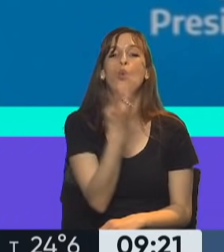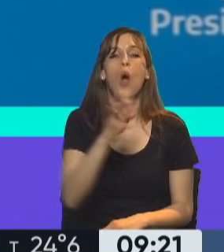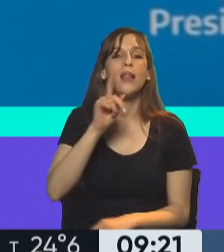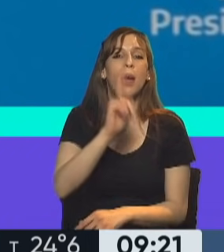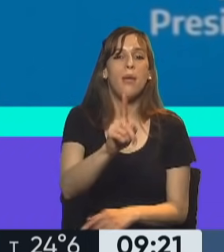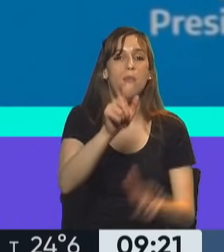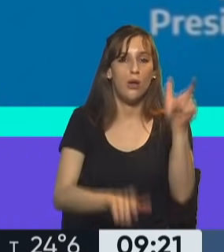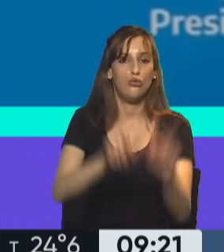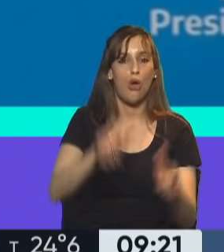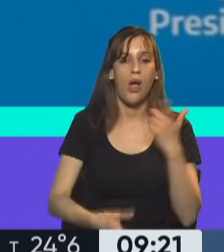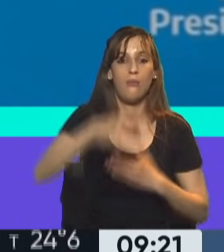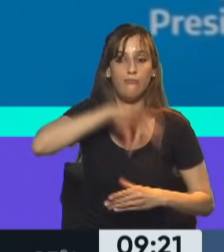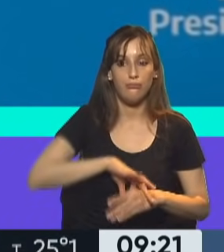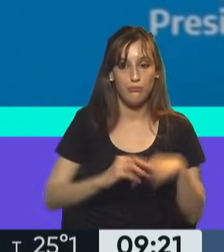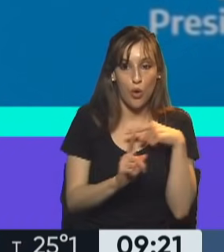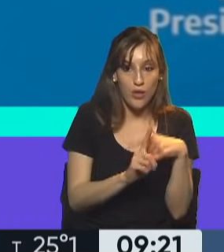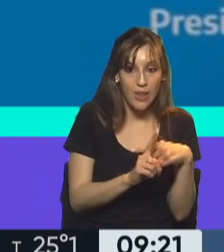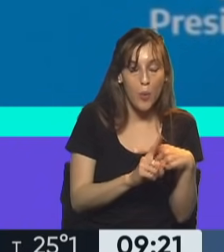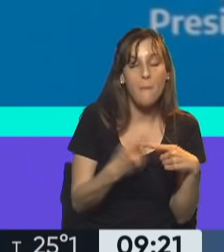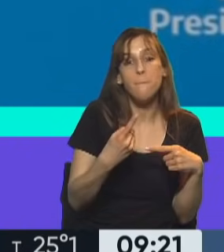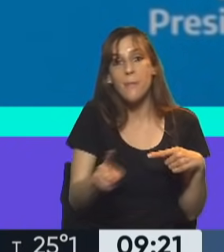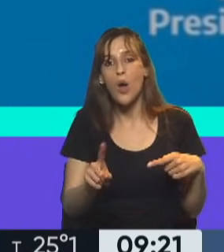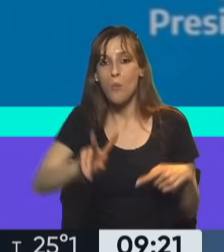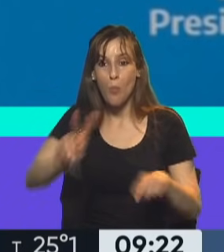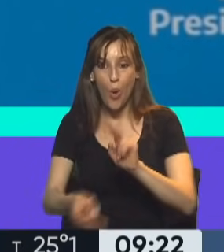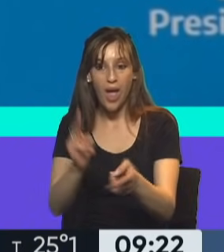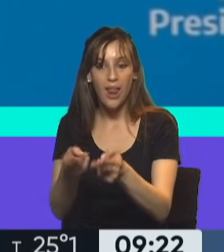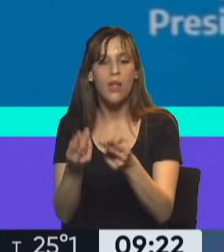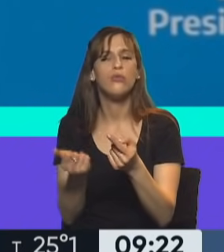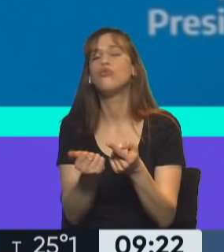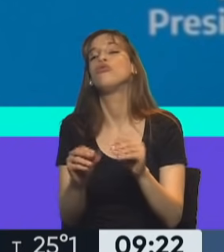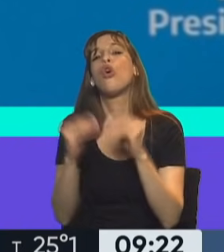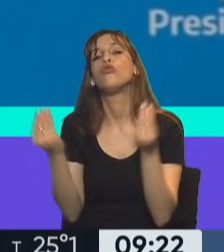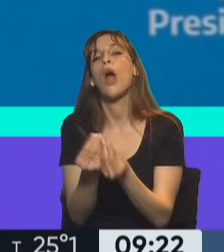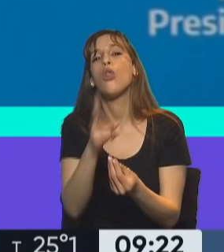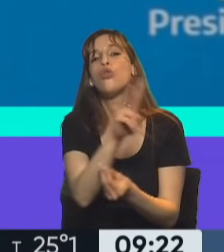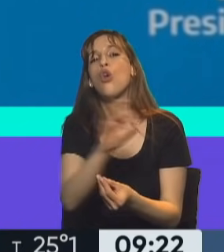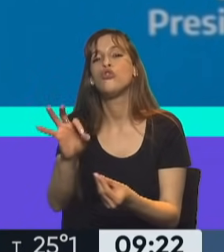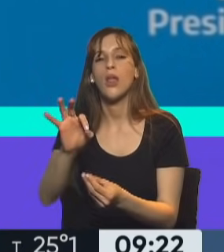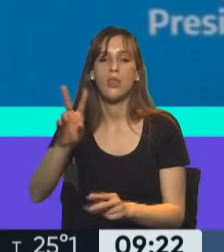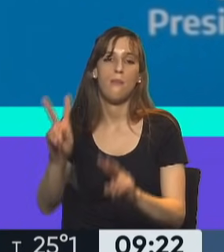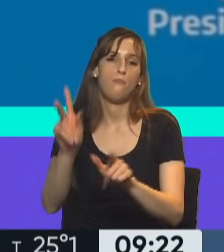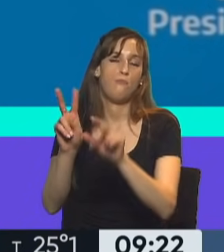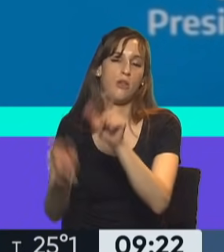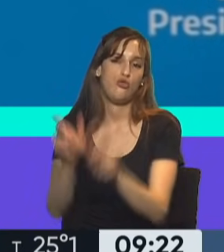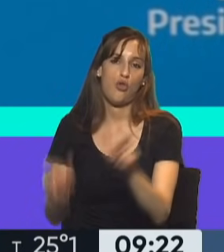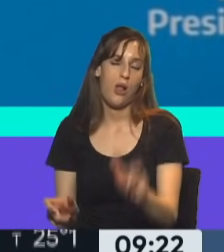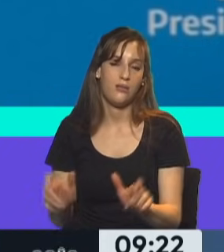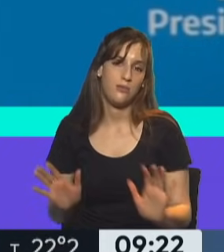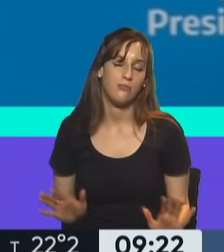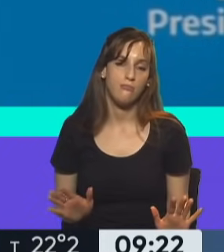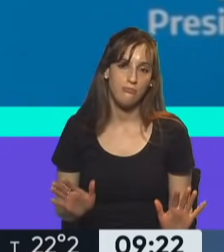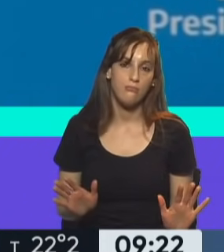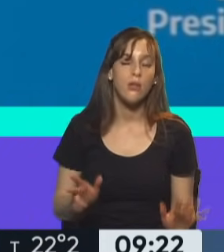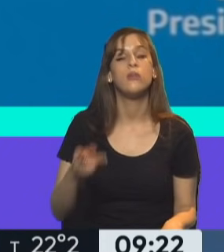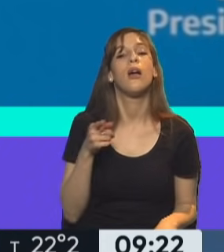de 200 muertes, que en la segunda ola, con ese número de casos, esas muertes eran realmente muchísimo más altas. Eso es lo